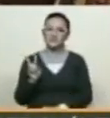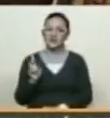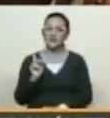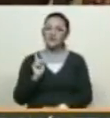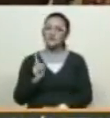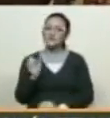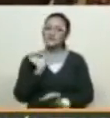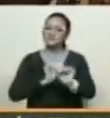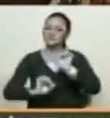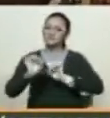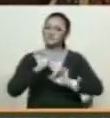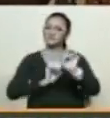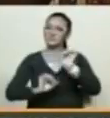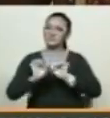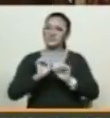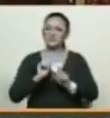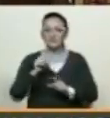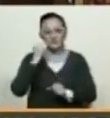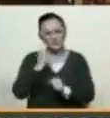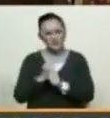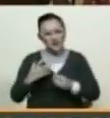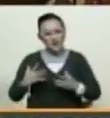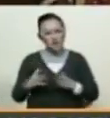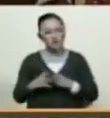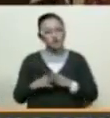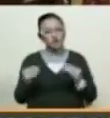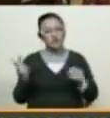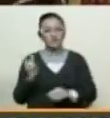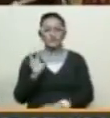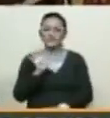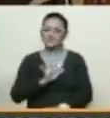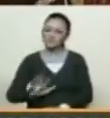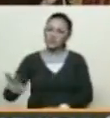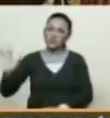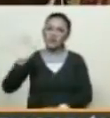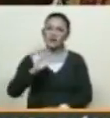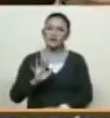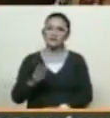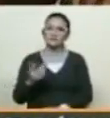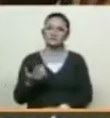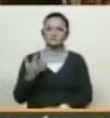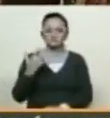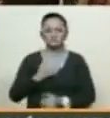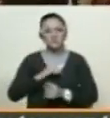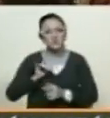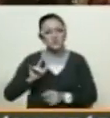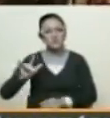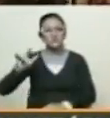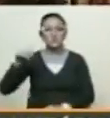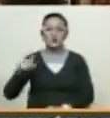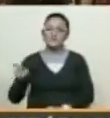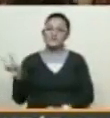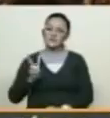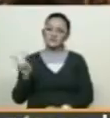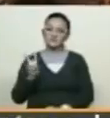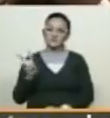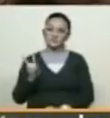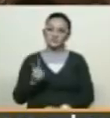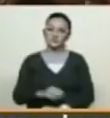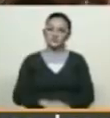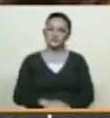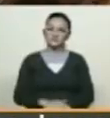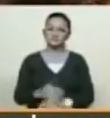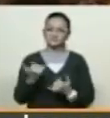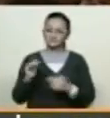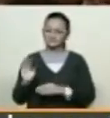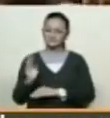defender. Tenemos que trabajar todos los venezolanos por querer cada día más a nuestra patria Venezuela. Así que desde el